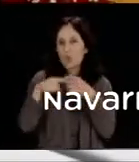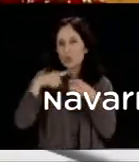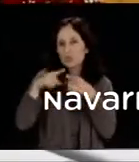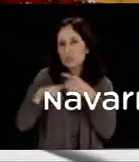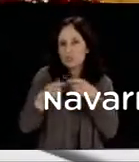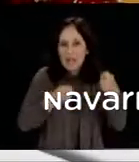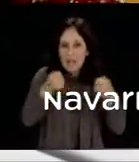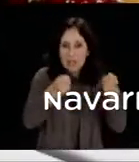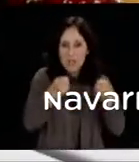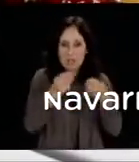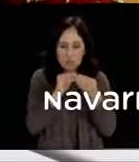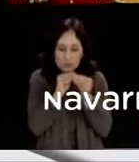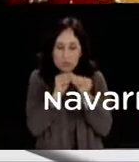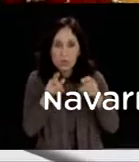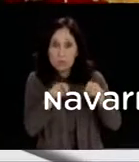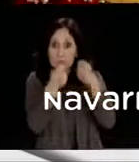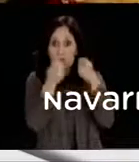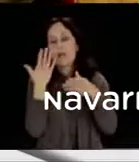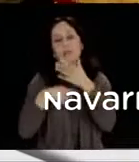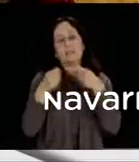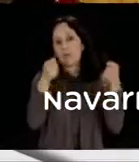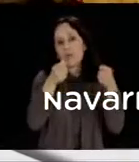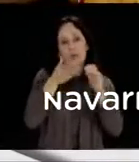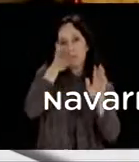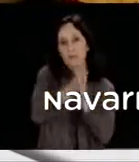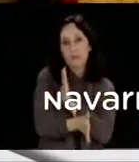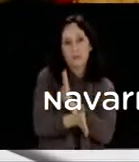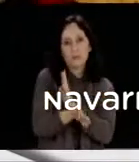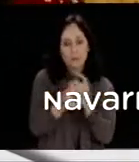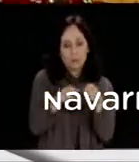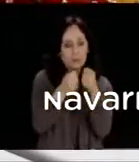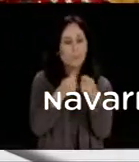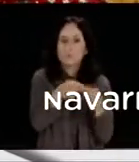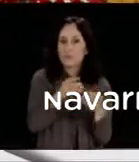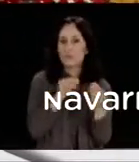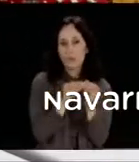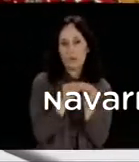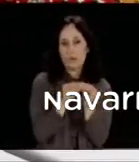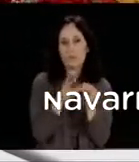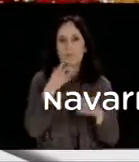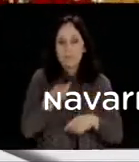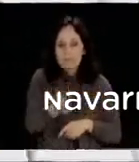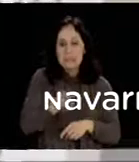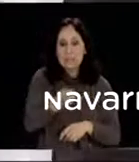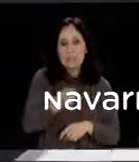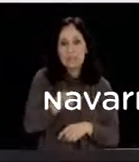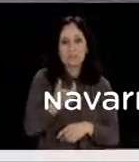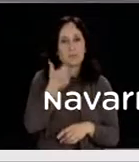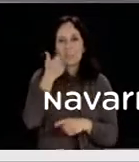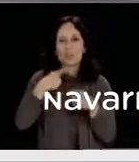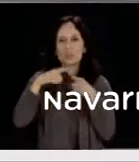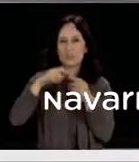arregladores de cazuelas. Antes una cazuela era para toda la vida y había que arreglarla. Y sartenes y tal. Trabajaban sobre todo el